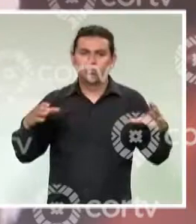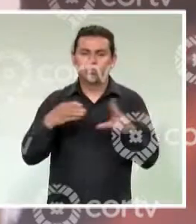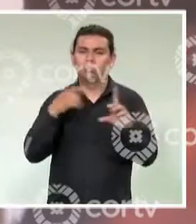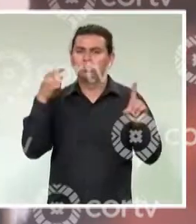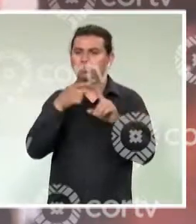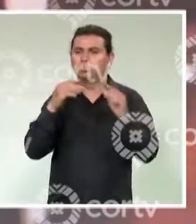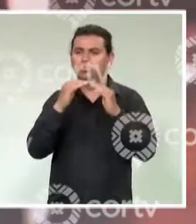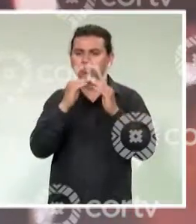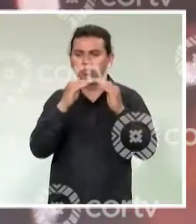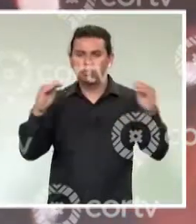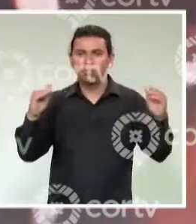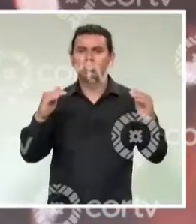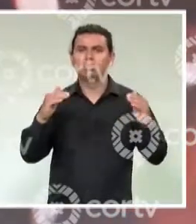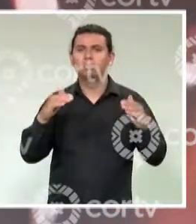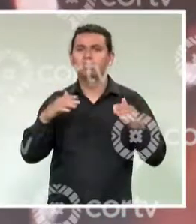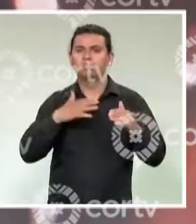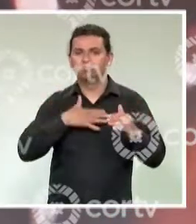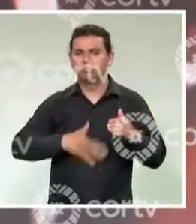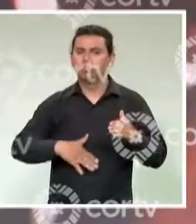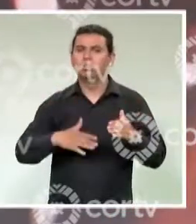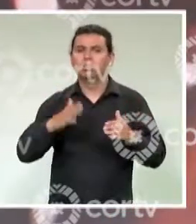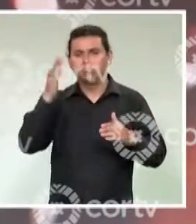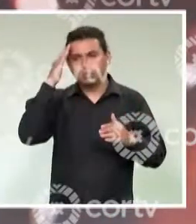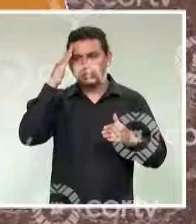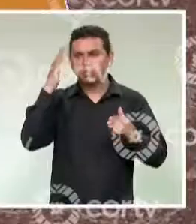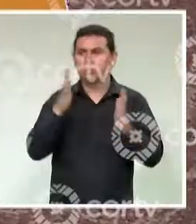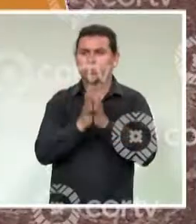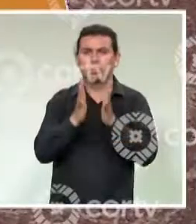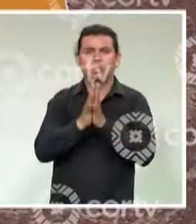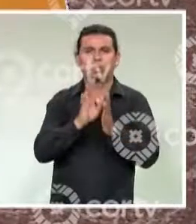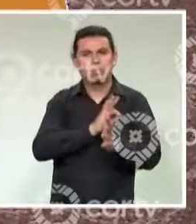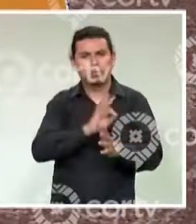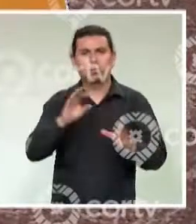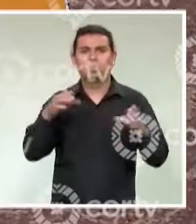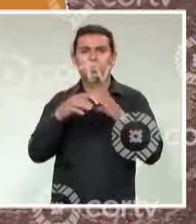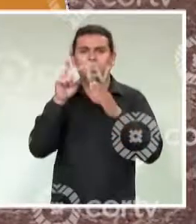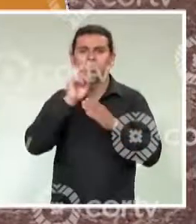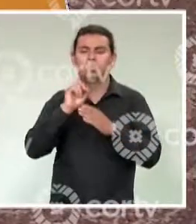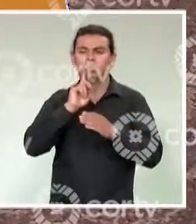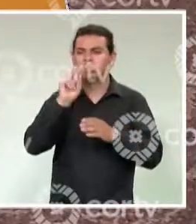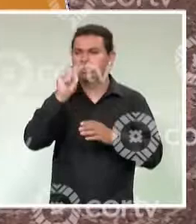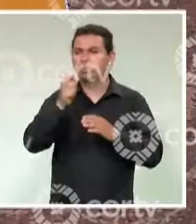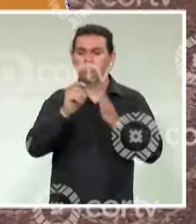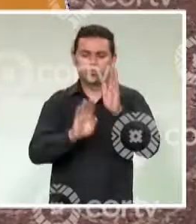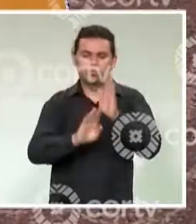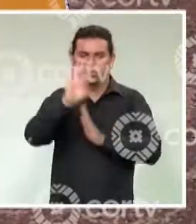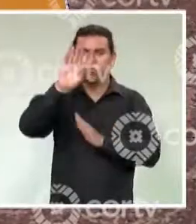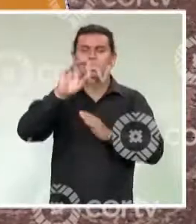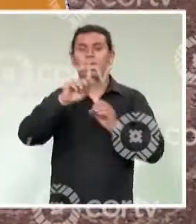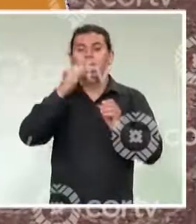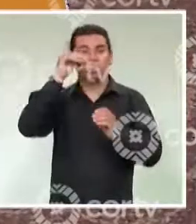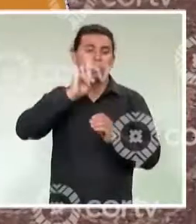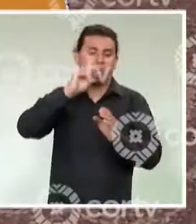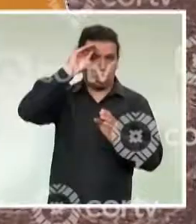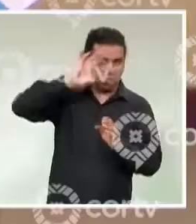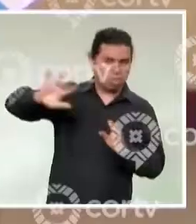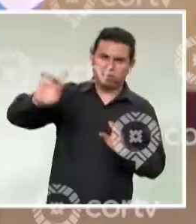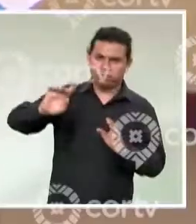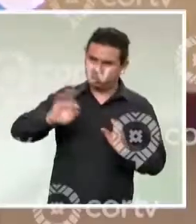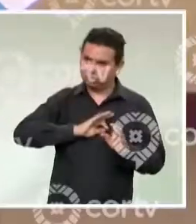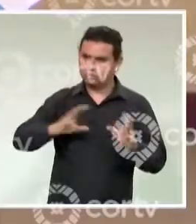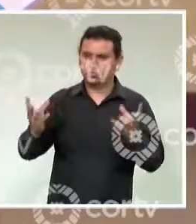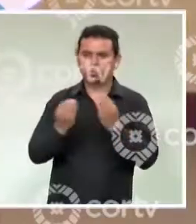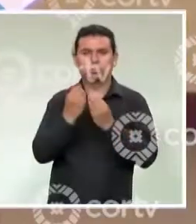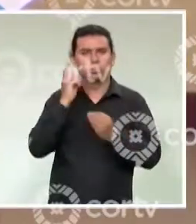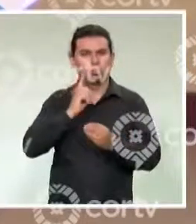y con un enfoque de igualdad de género el liderazgo y participación de las mujeres es clave en la reconstrucción la presidenta de hesse